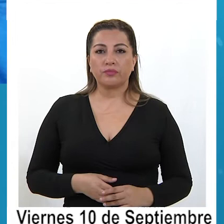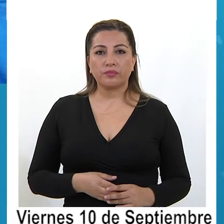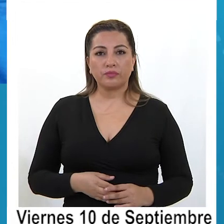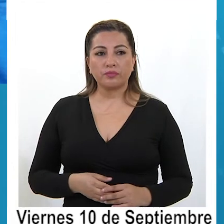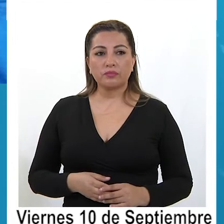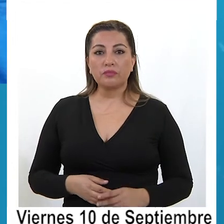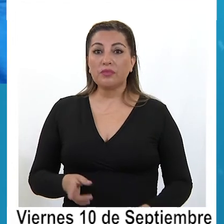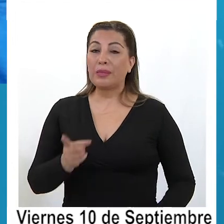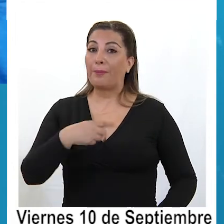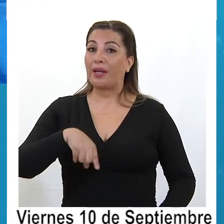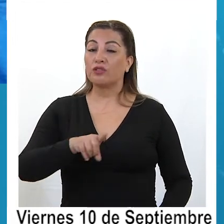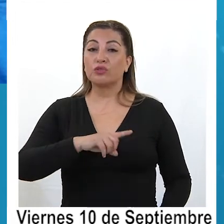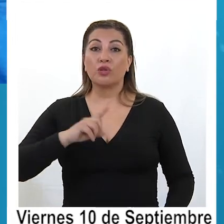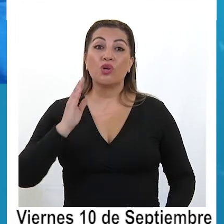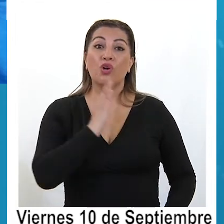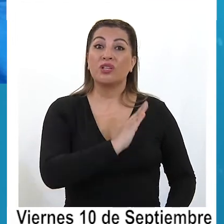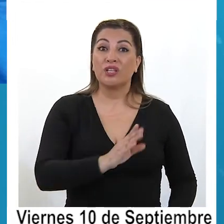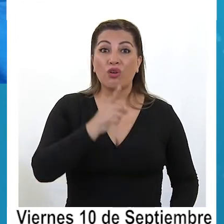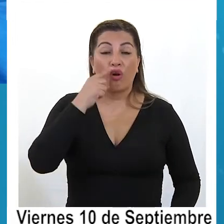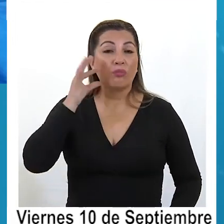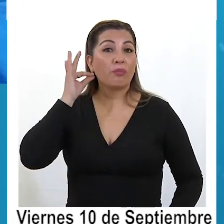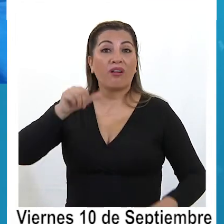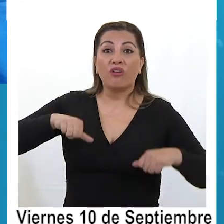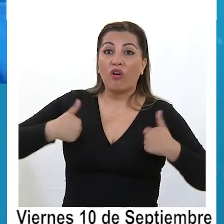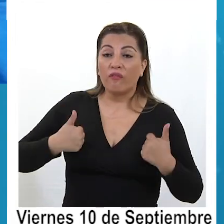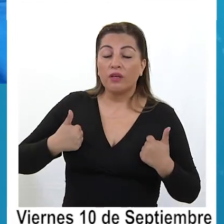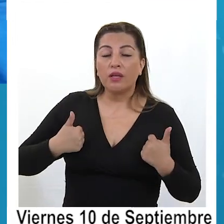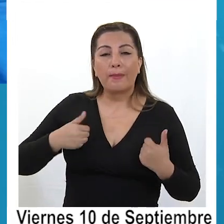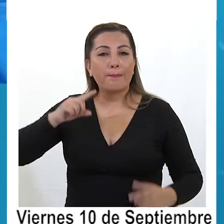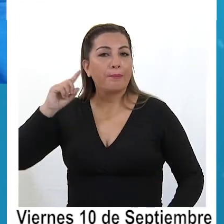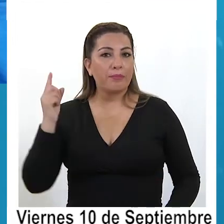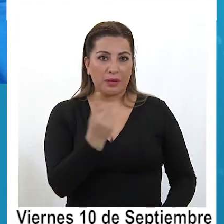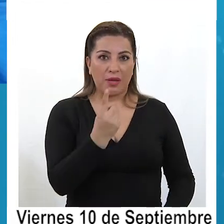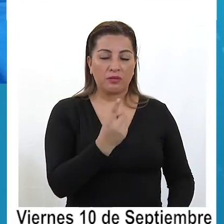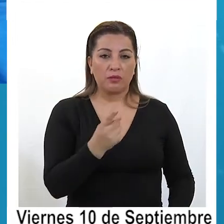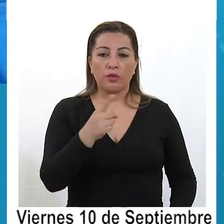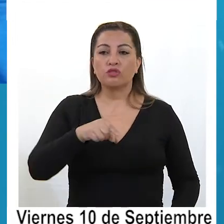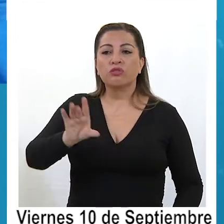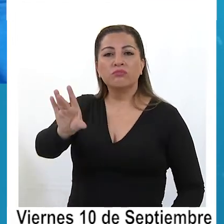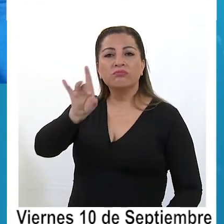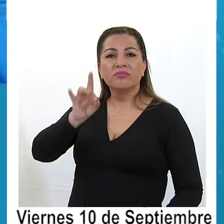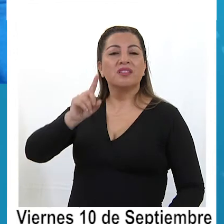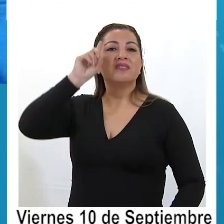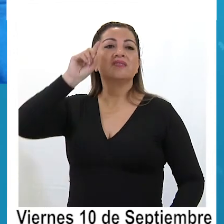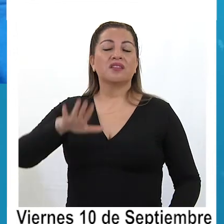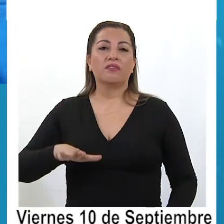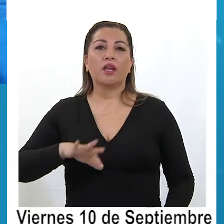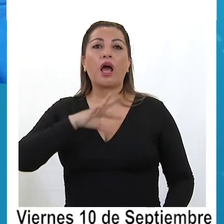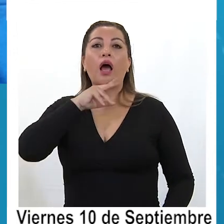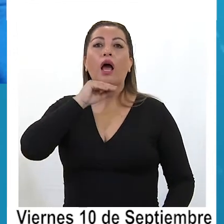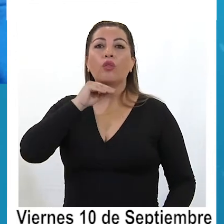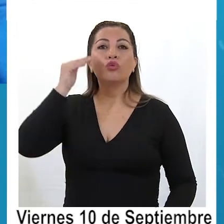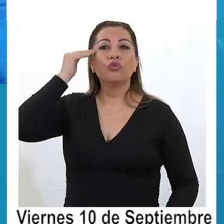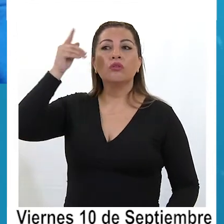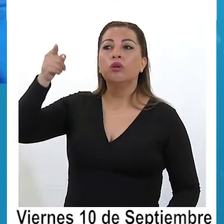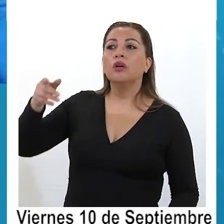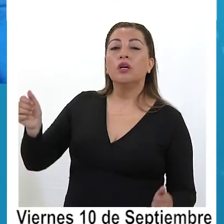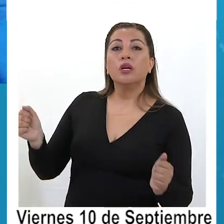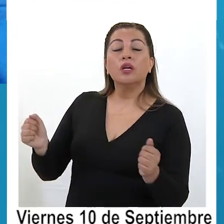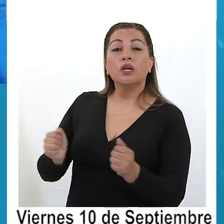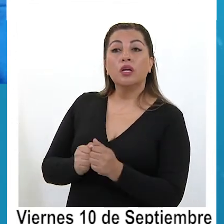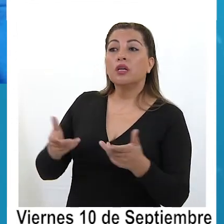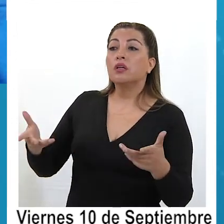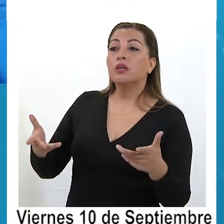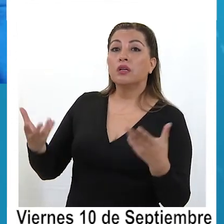nosotros es prioridad lo que ocurre con los niños y adolescentes, particularmente su detección para establecer cuál es el adulto responsable que viene en compañía de